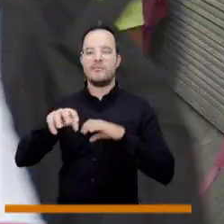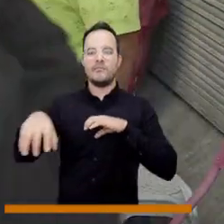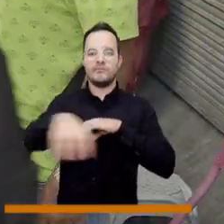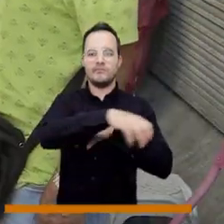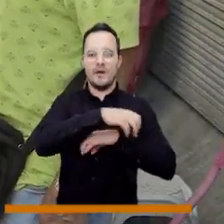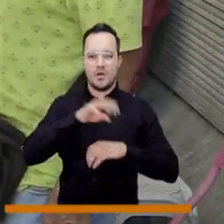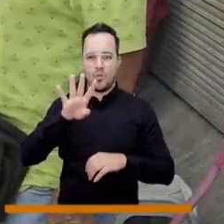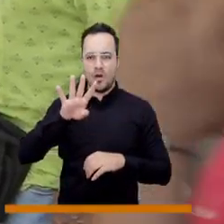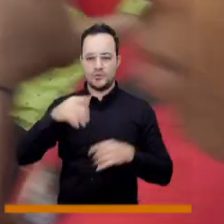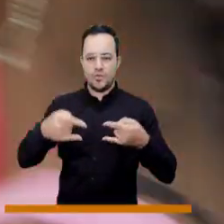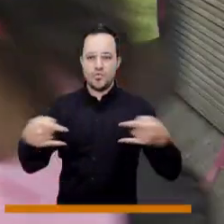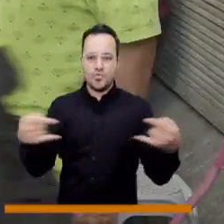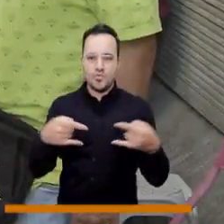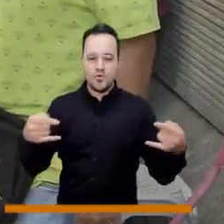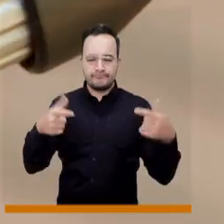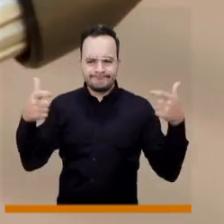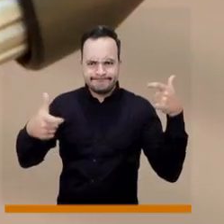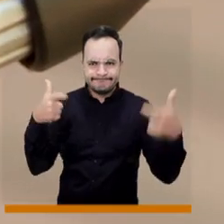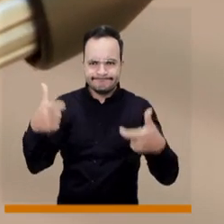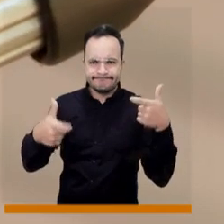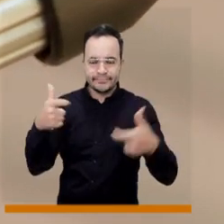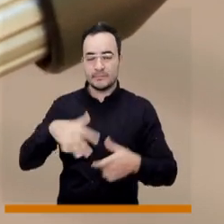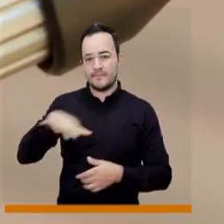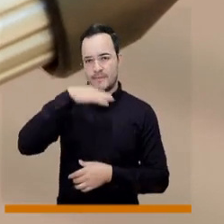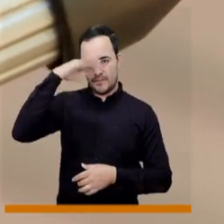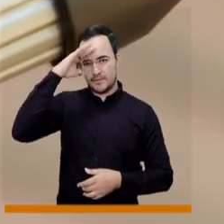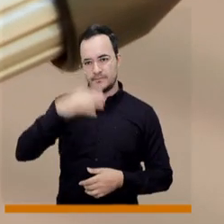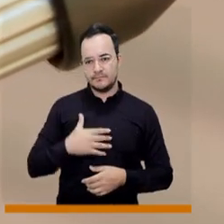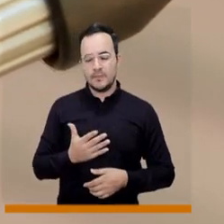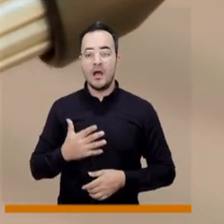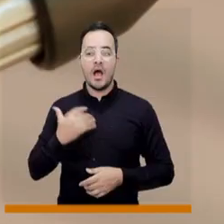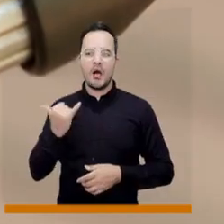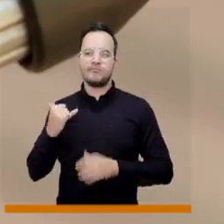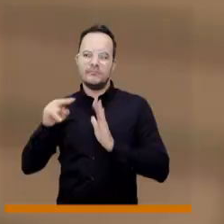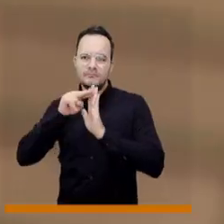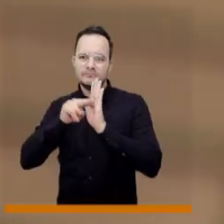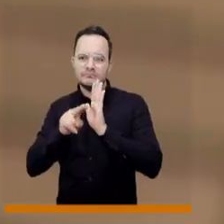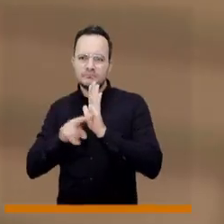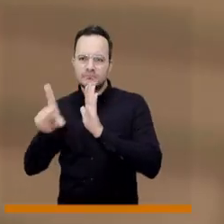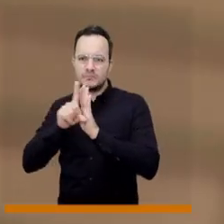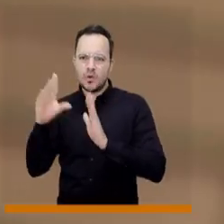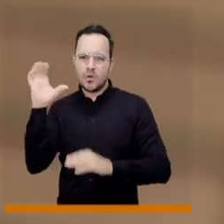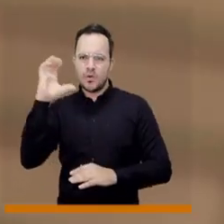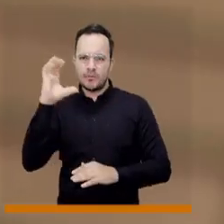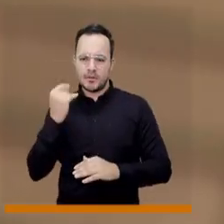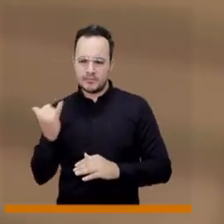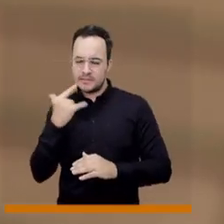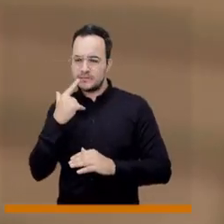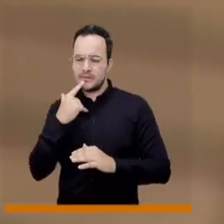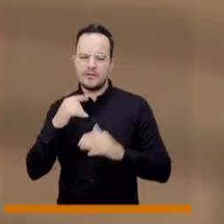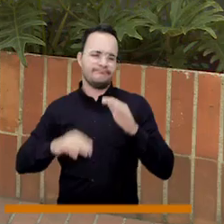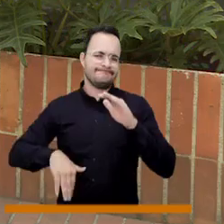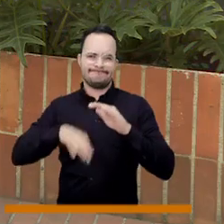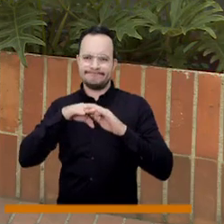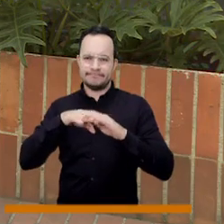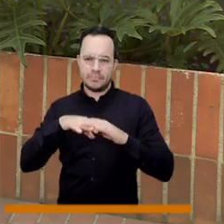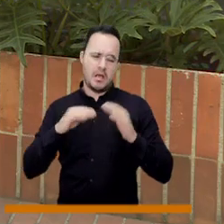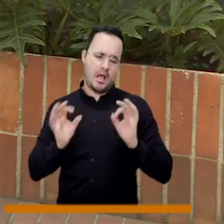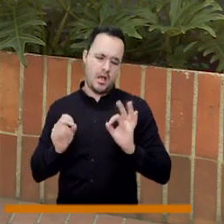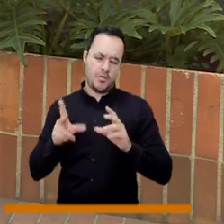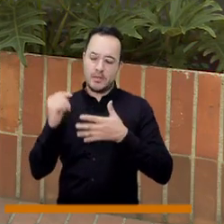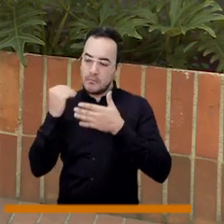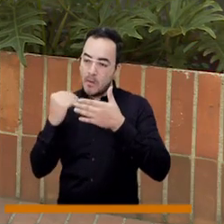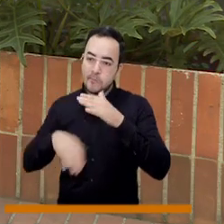El CIATA tiene 4 estaciones de monitoreo constante dentro de Medellín. Digamos que es importante aclarar que la norma como tal de ruido